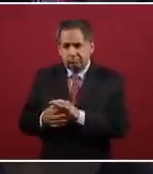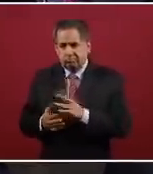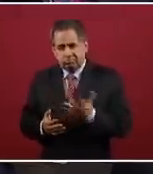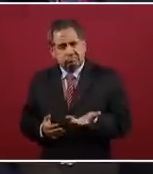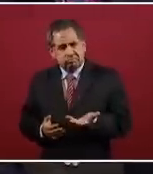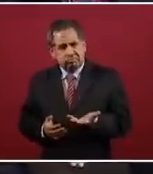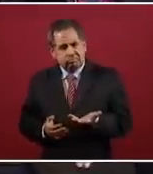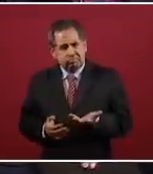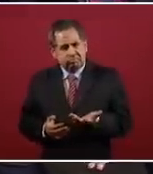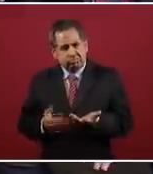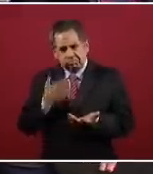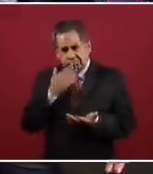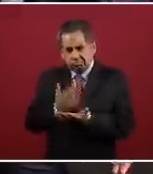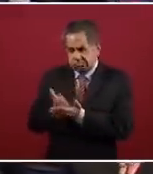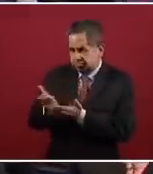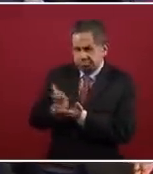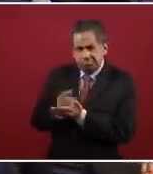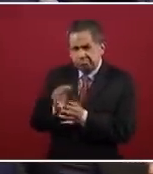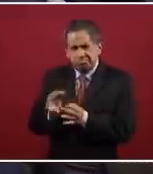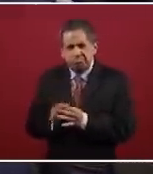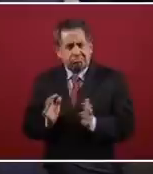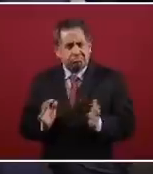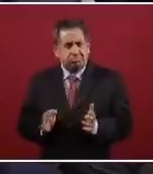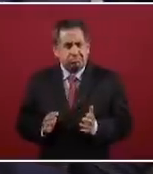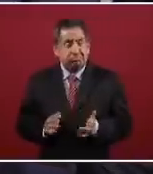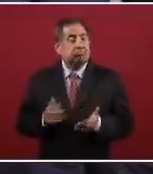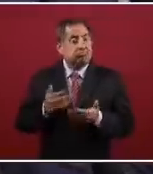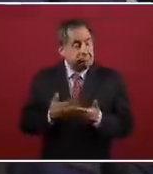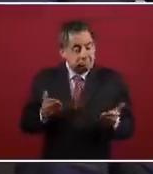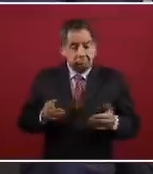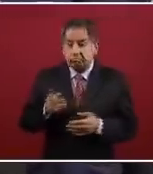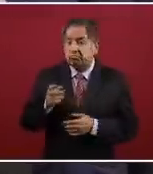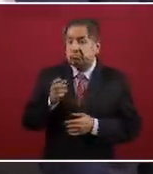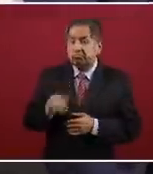del financiamiento. Y aún así,